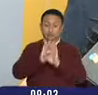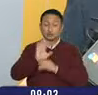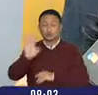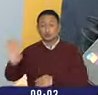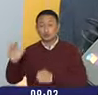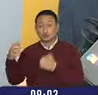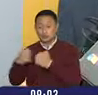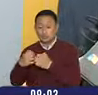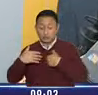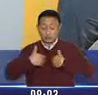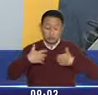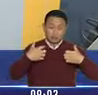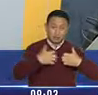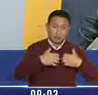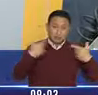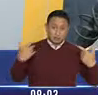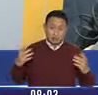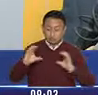él y mi equipo,